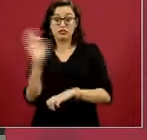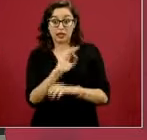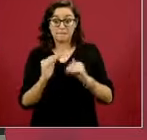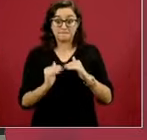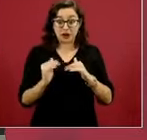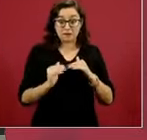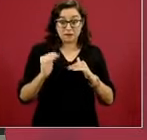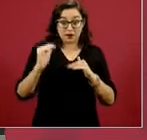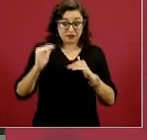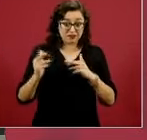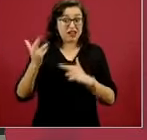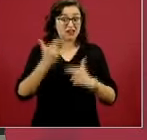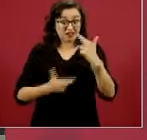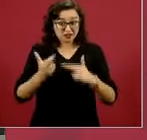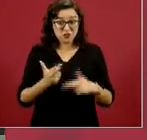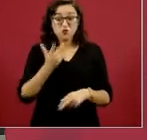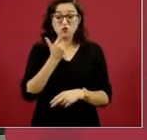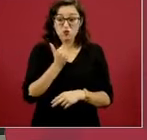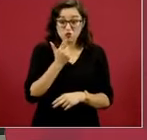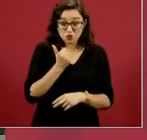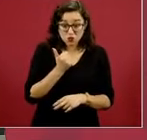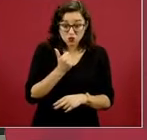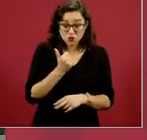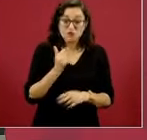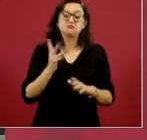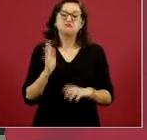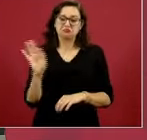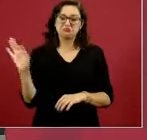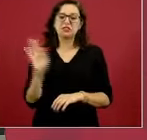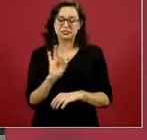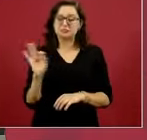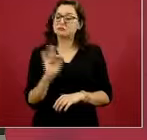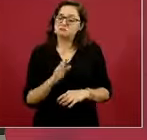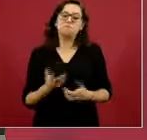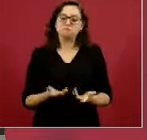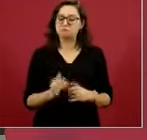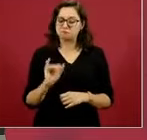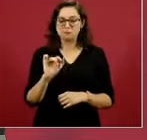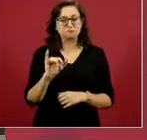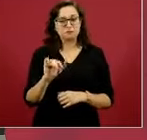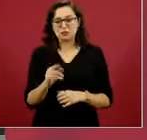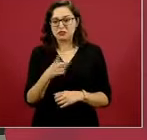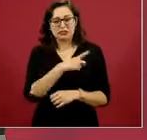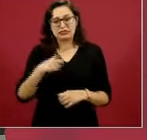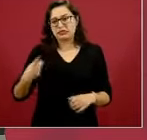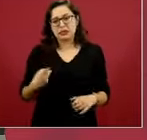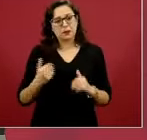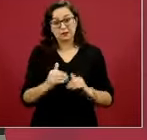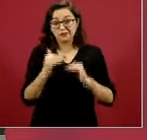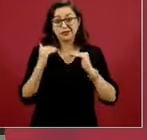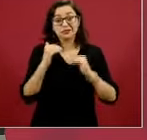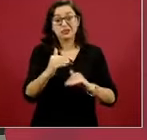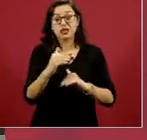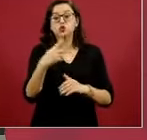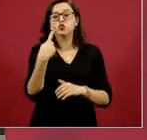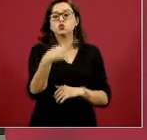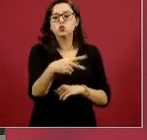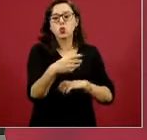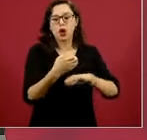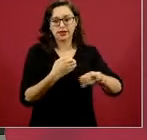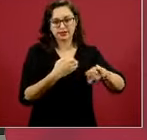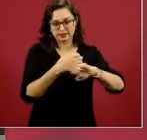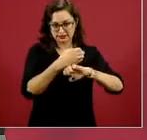hasta llegar a un riesgo máximo como color rojo, pues obviamente se van a tener que hacer acciones estatales,